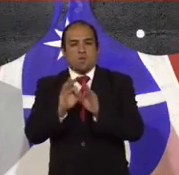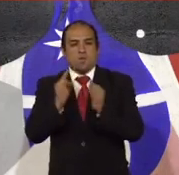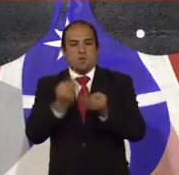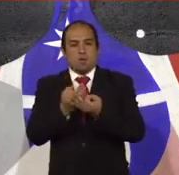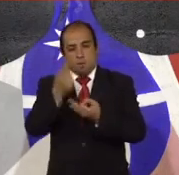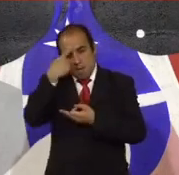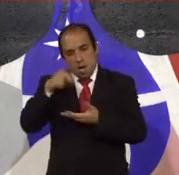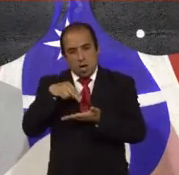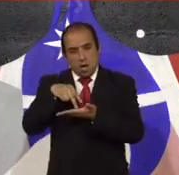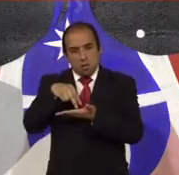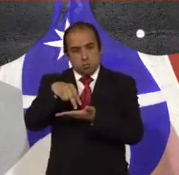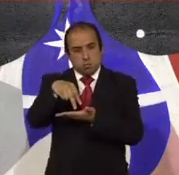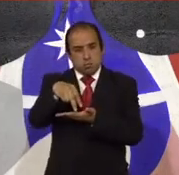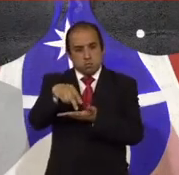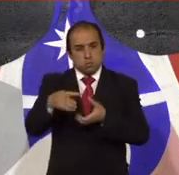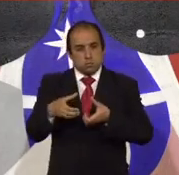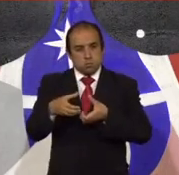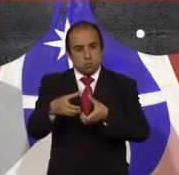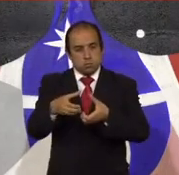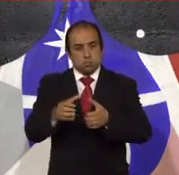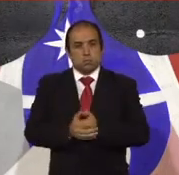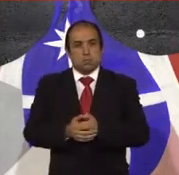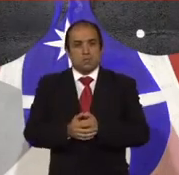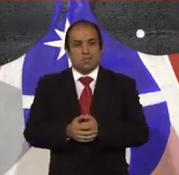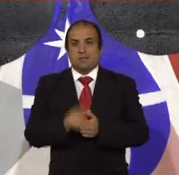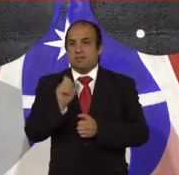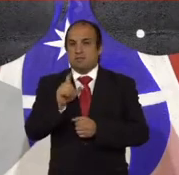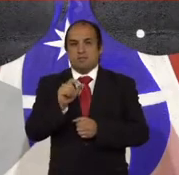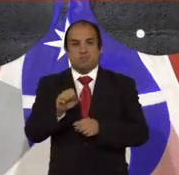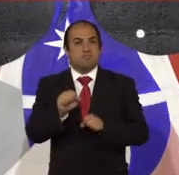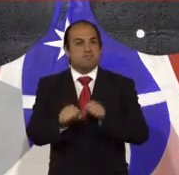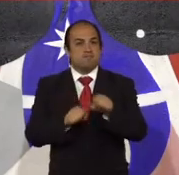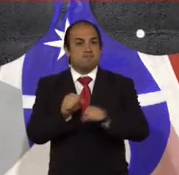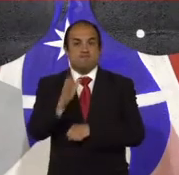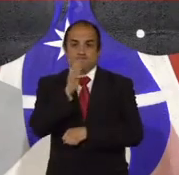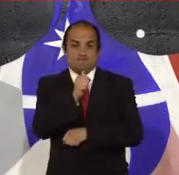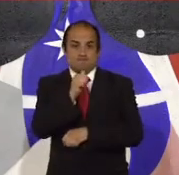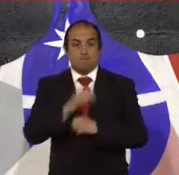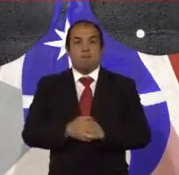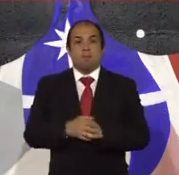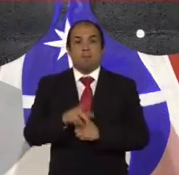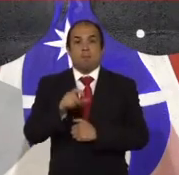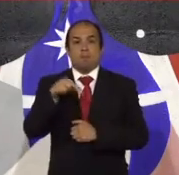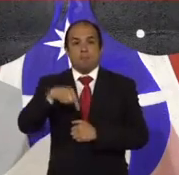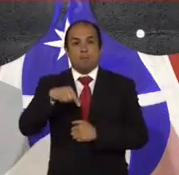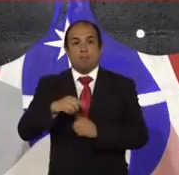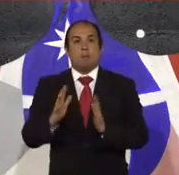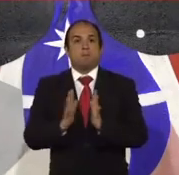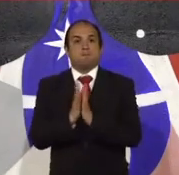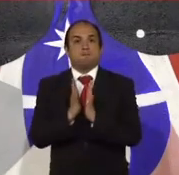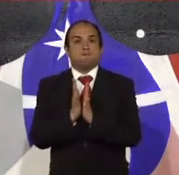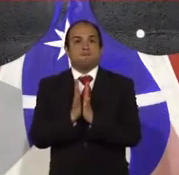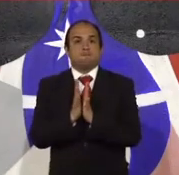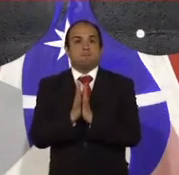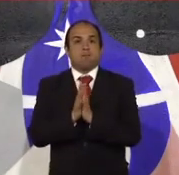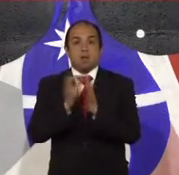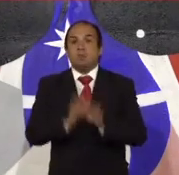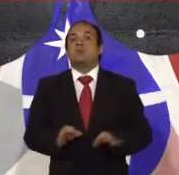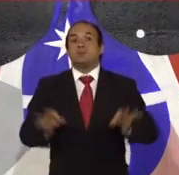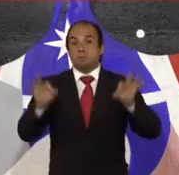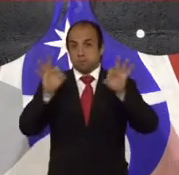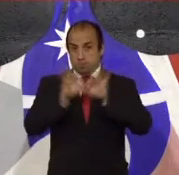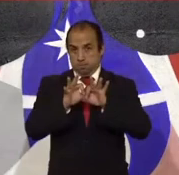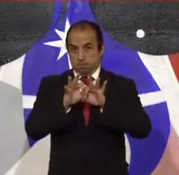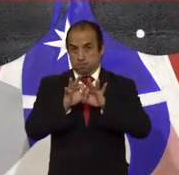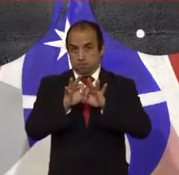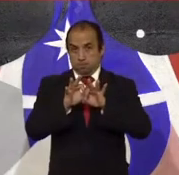para transitar peatonalmente, ni siquiera en bicicleta. Esta intervención es muy